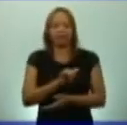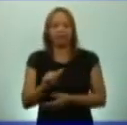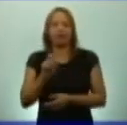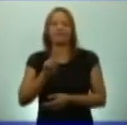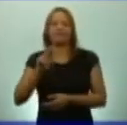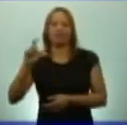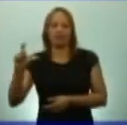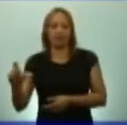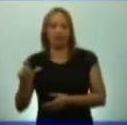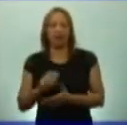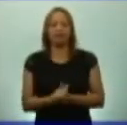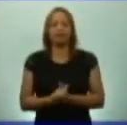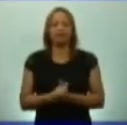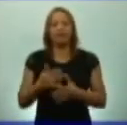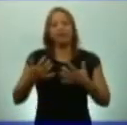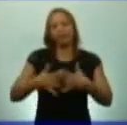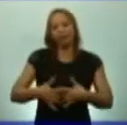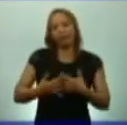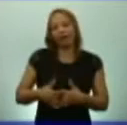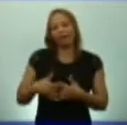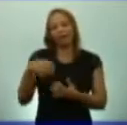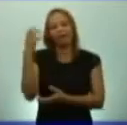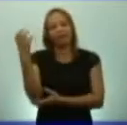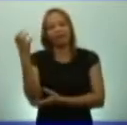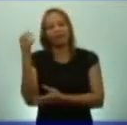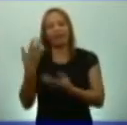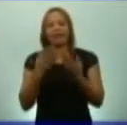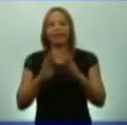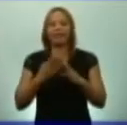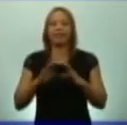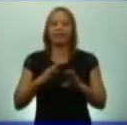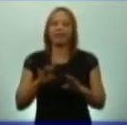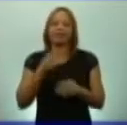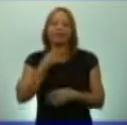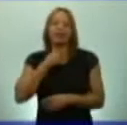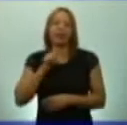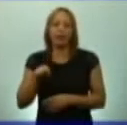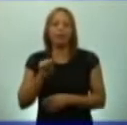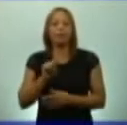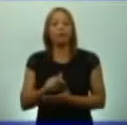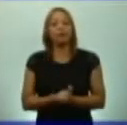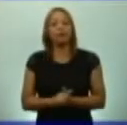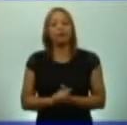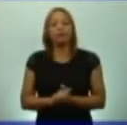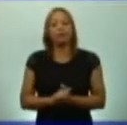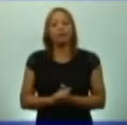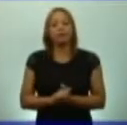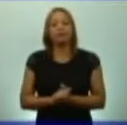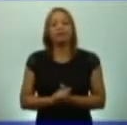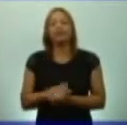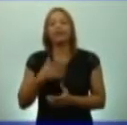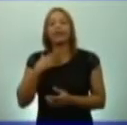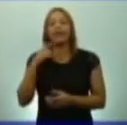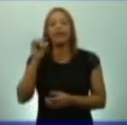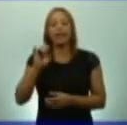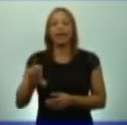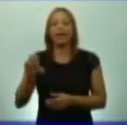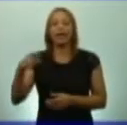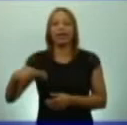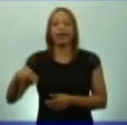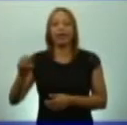incendiaron fábricas, centrales, tiendas. Un ejemplo de ellas, El Encanto y La Época, en La